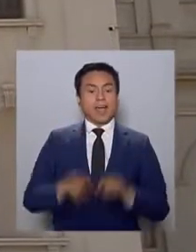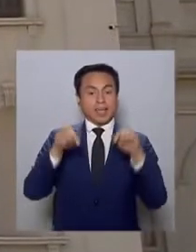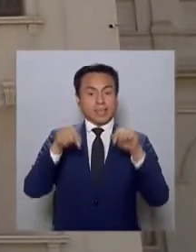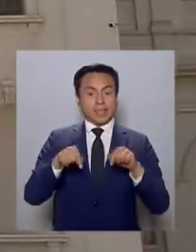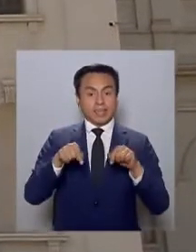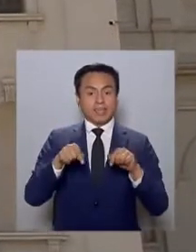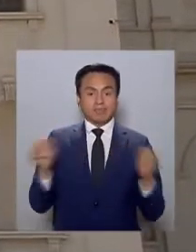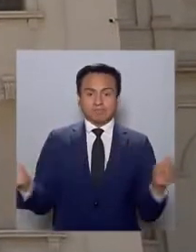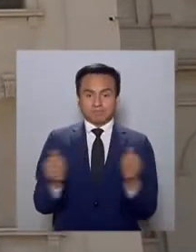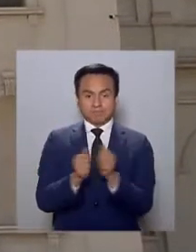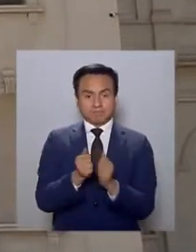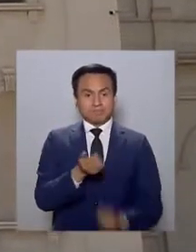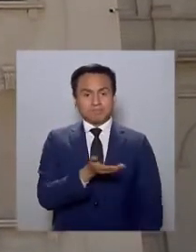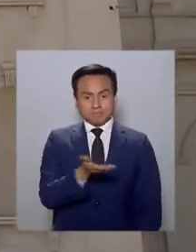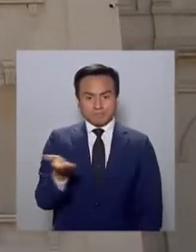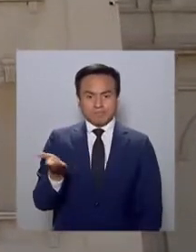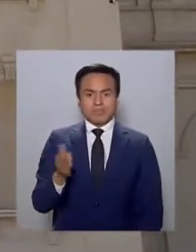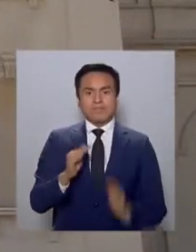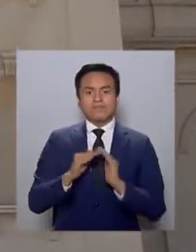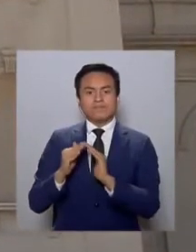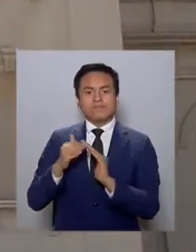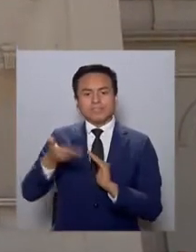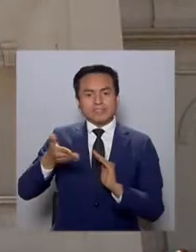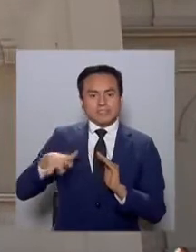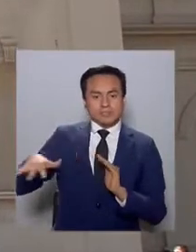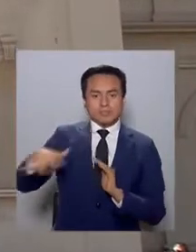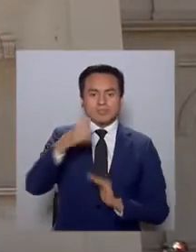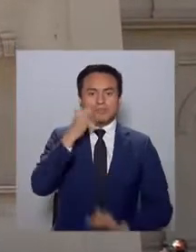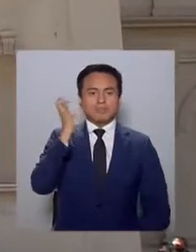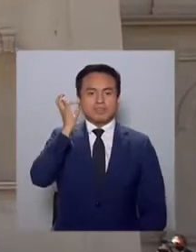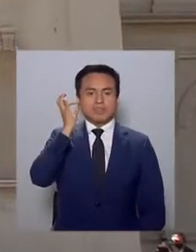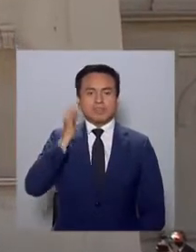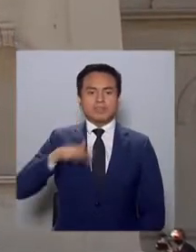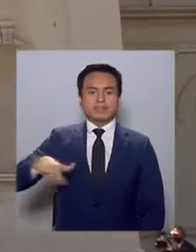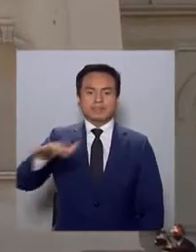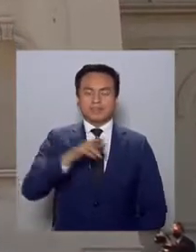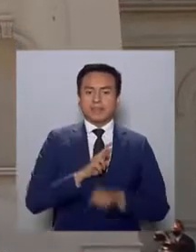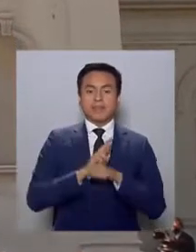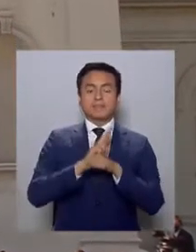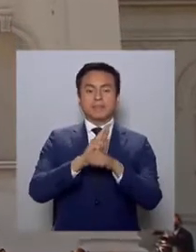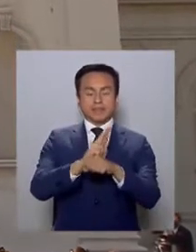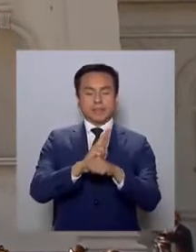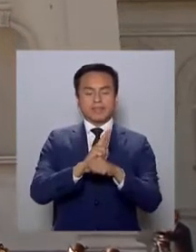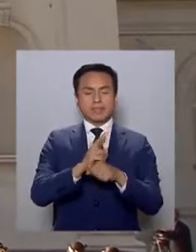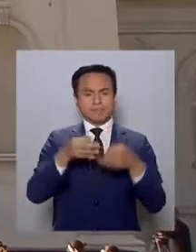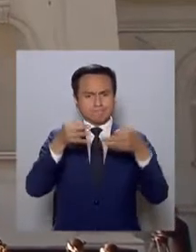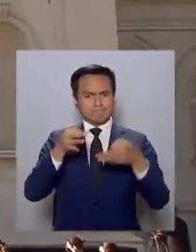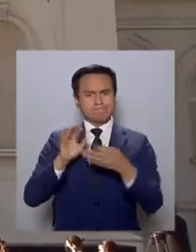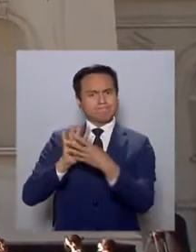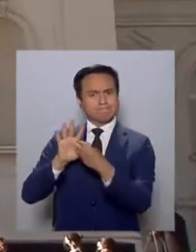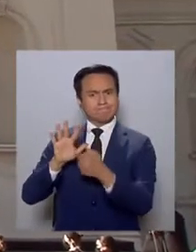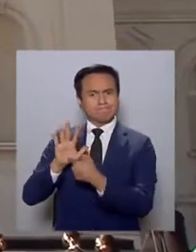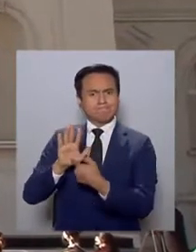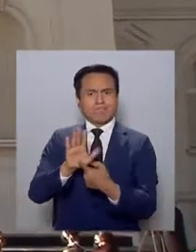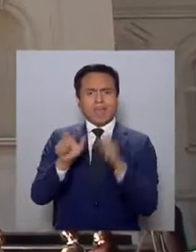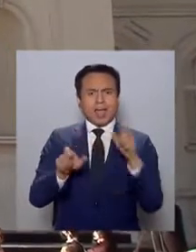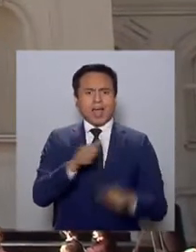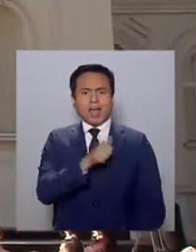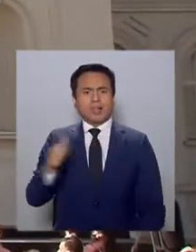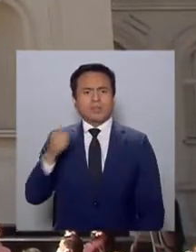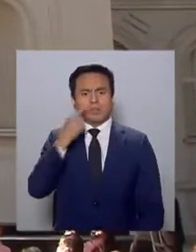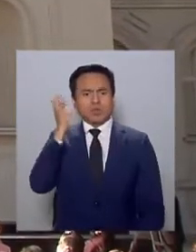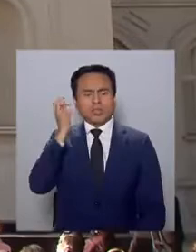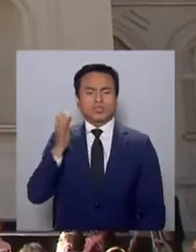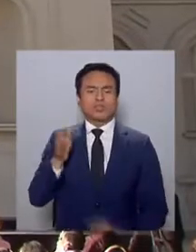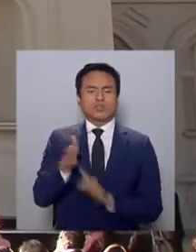aquí con ustedes, vecinos y vecinas, que representan simbólicamente a todas y